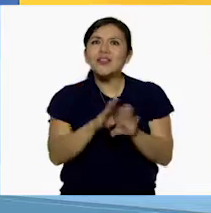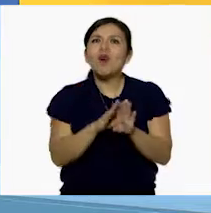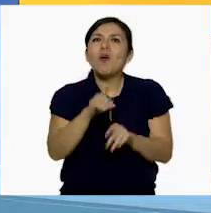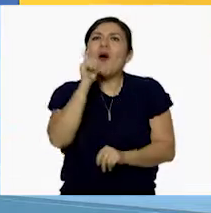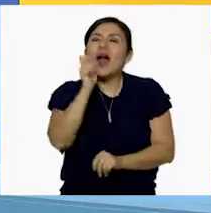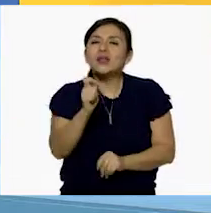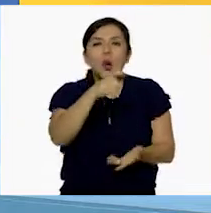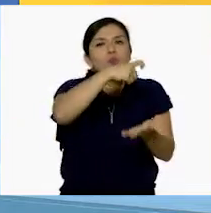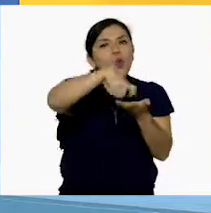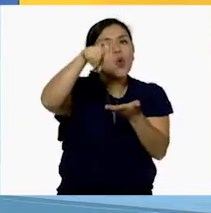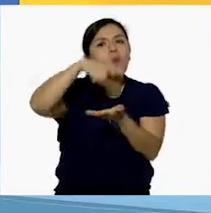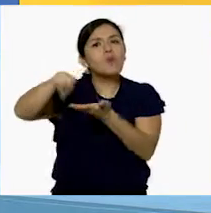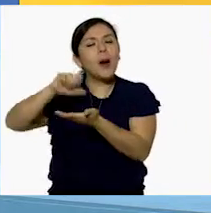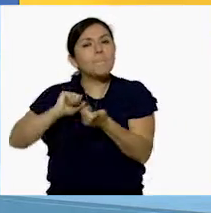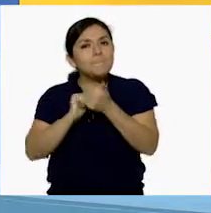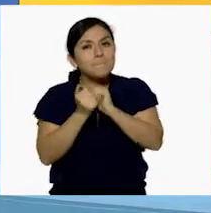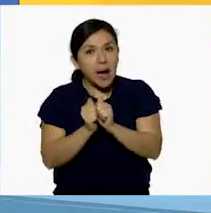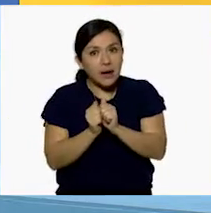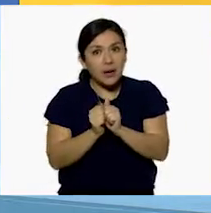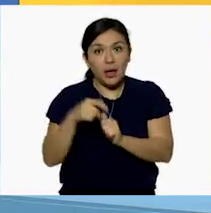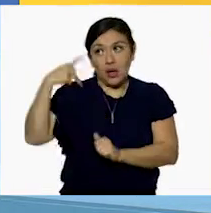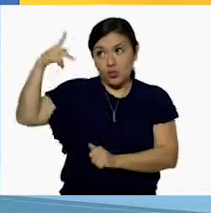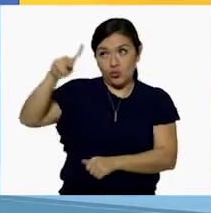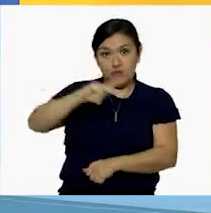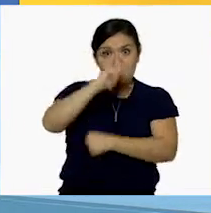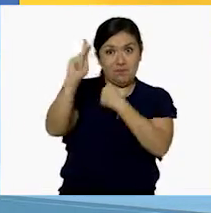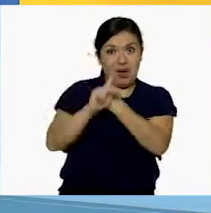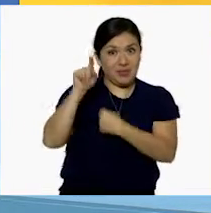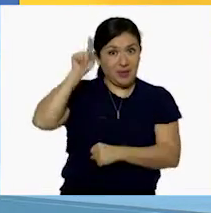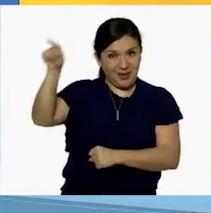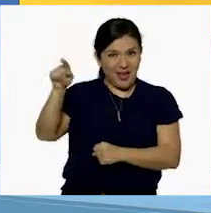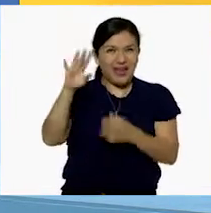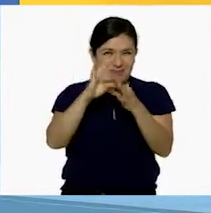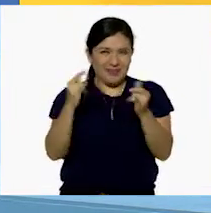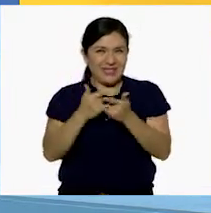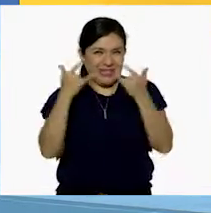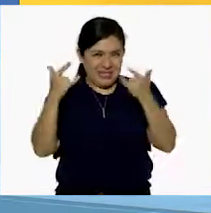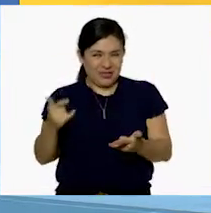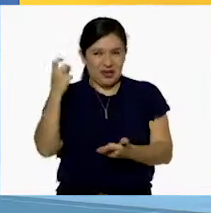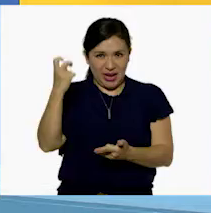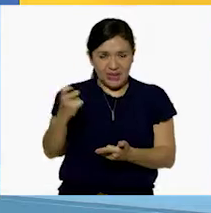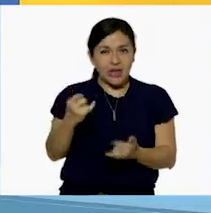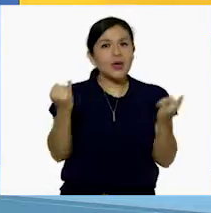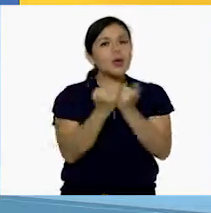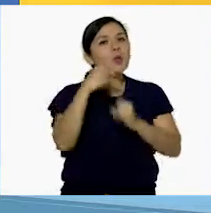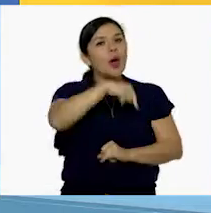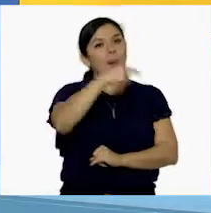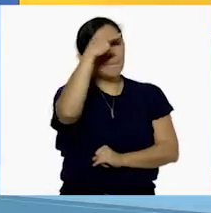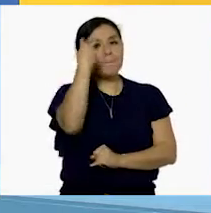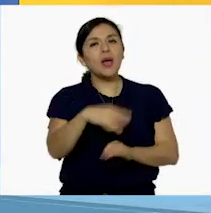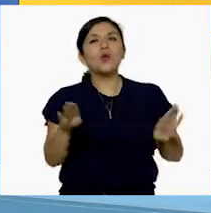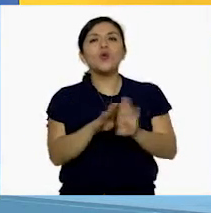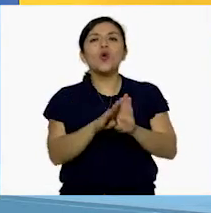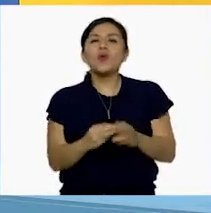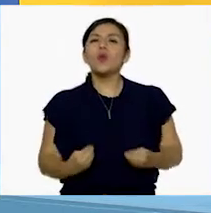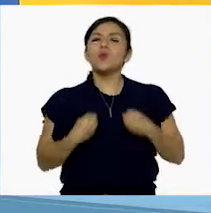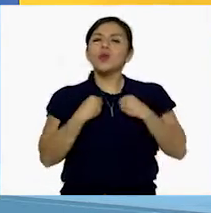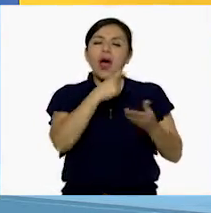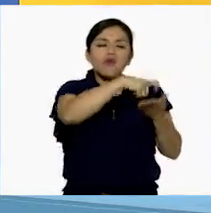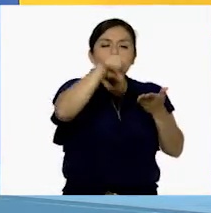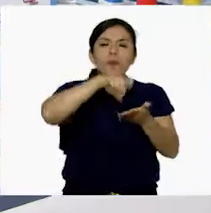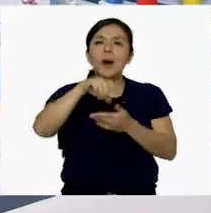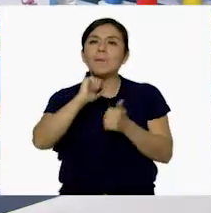implica comprarlo, tanto para los musulmanes descritos en el relato de Canetti como para nosotros en nuestra vida